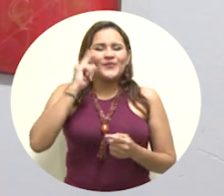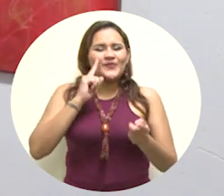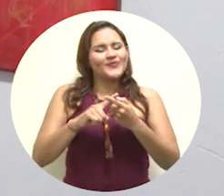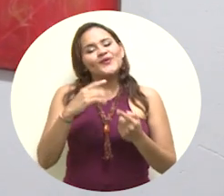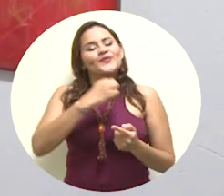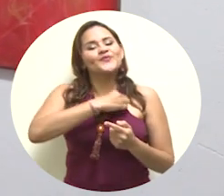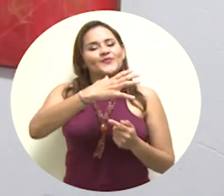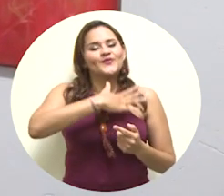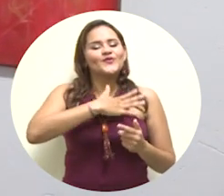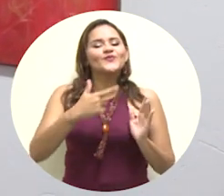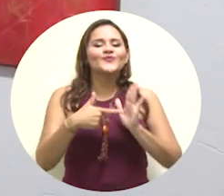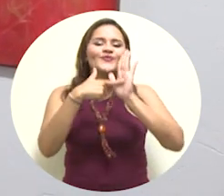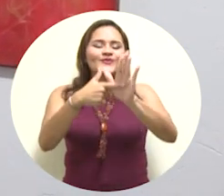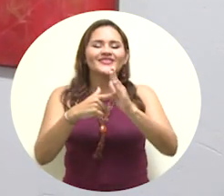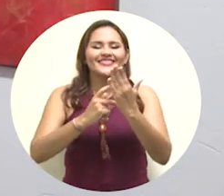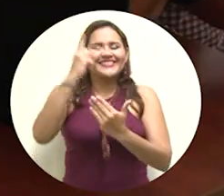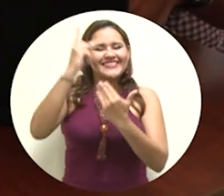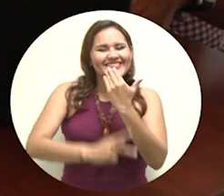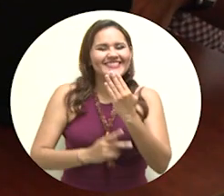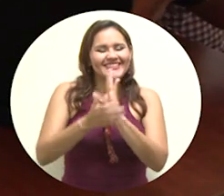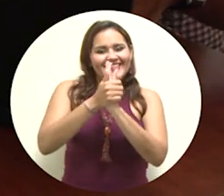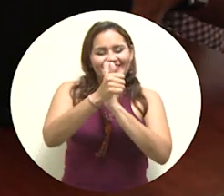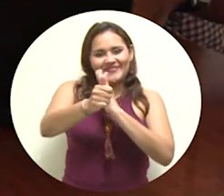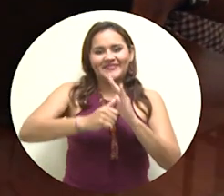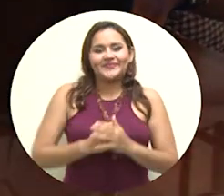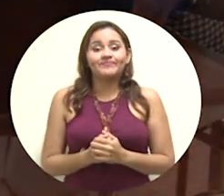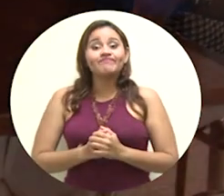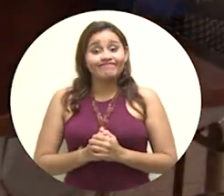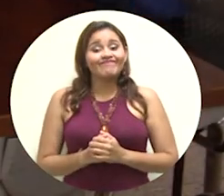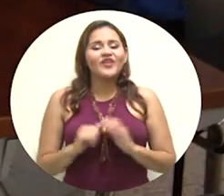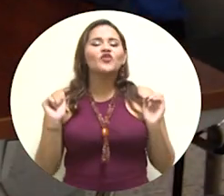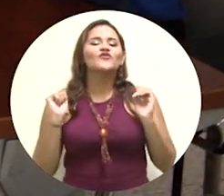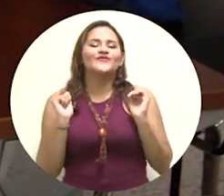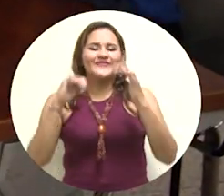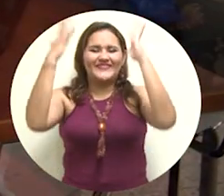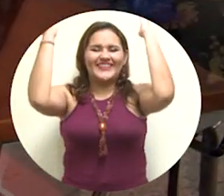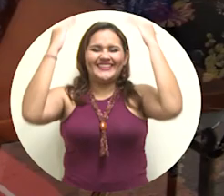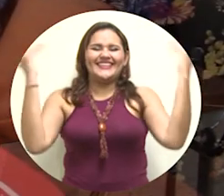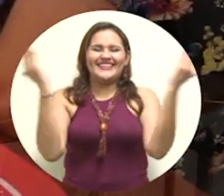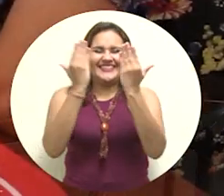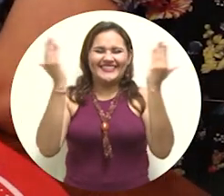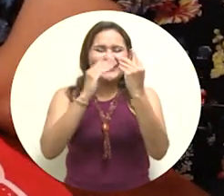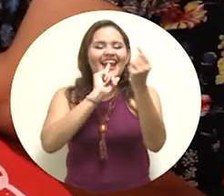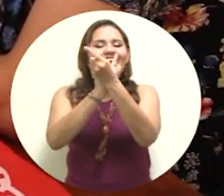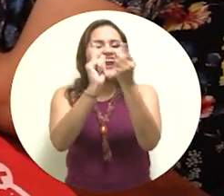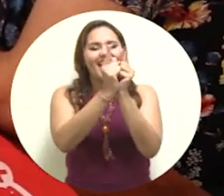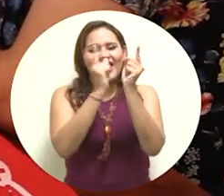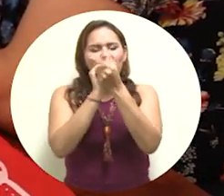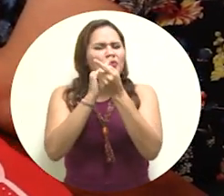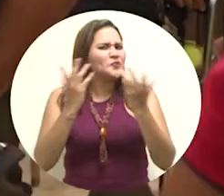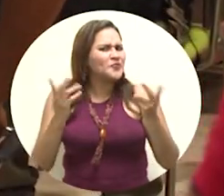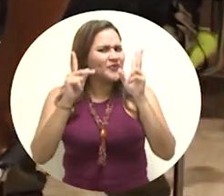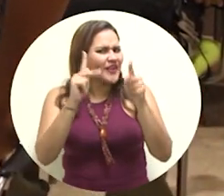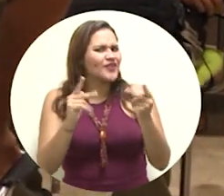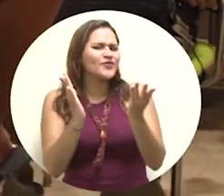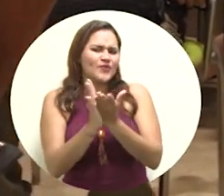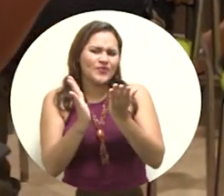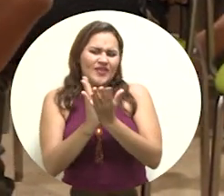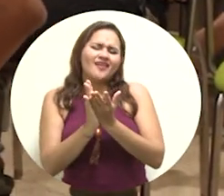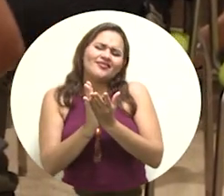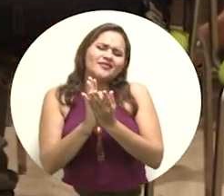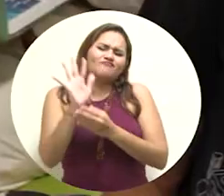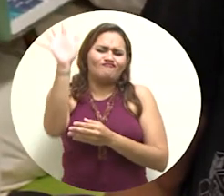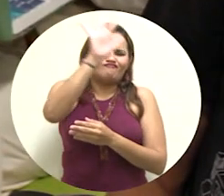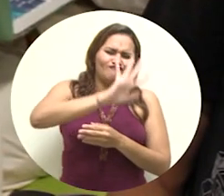mostrar nuestro proyecto, nuestros talentos. La Fiesta del Cine propició un encuentro entre los estudiantes de cine de la región y